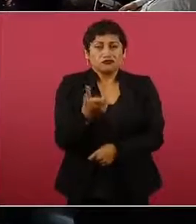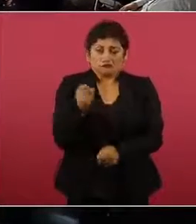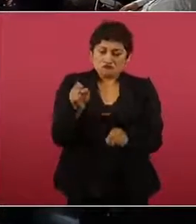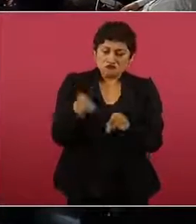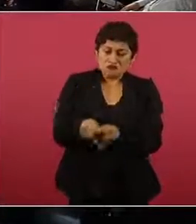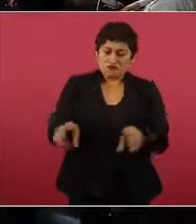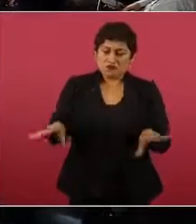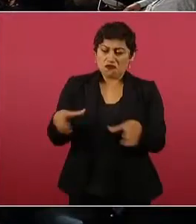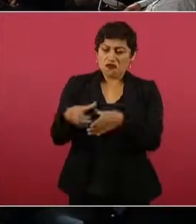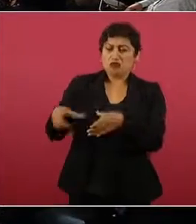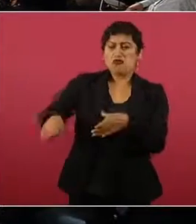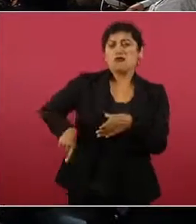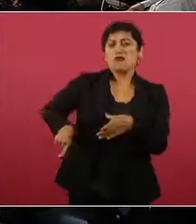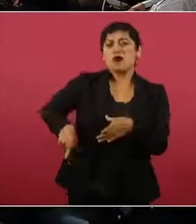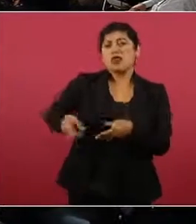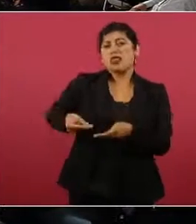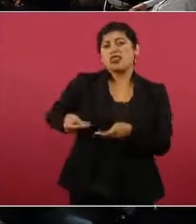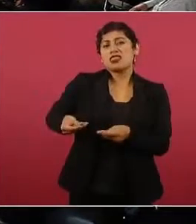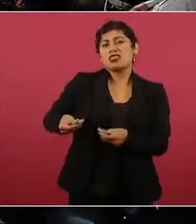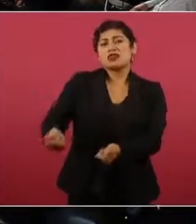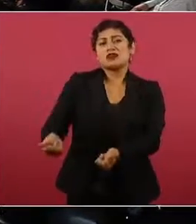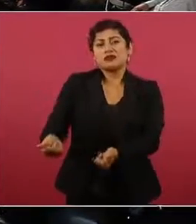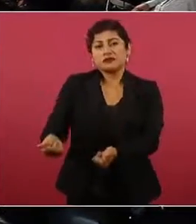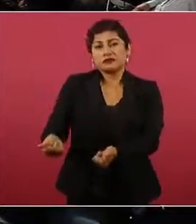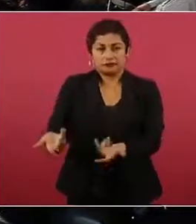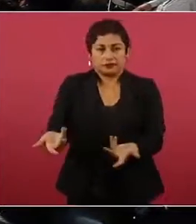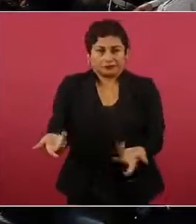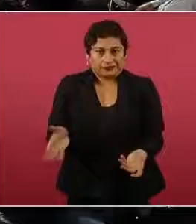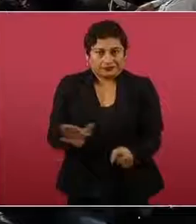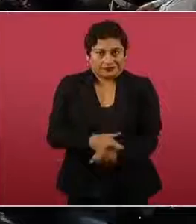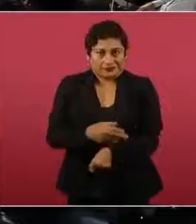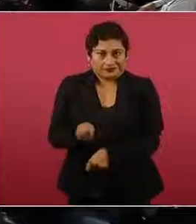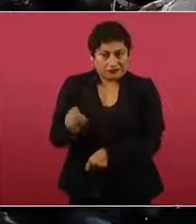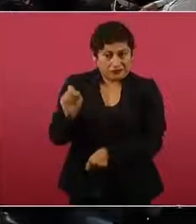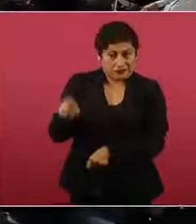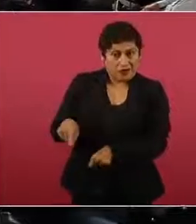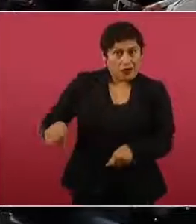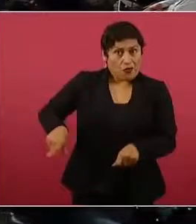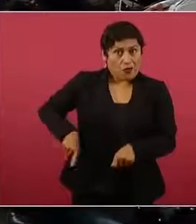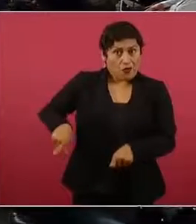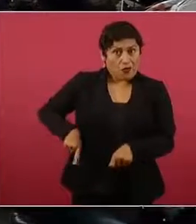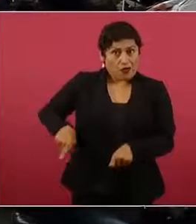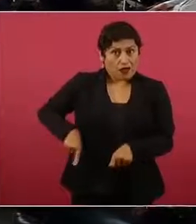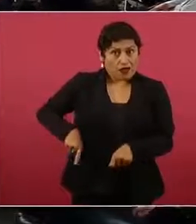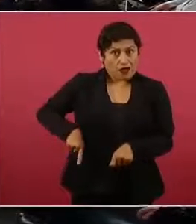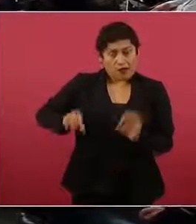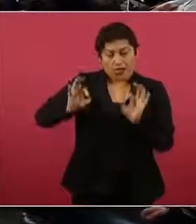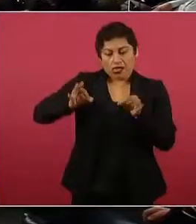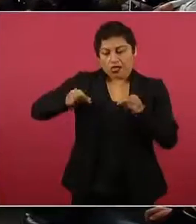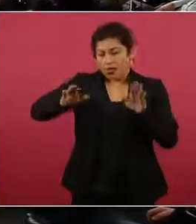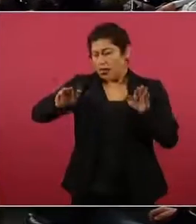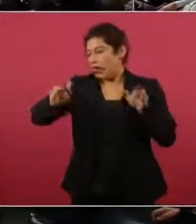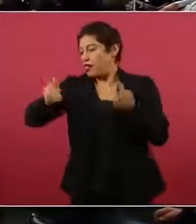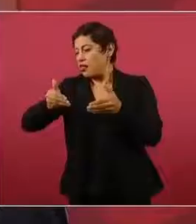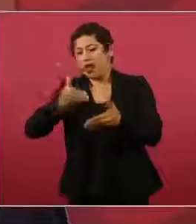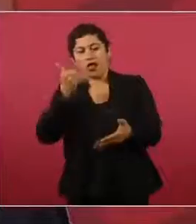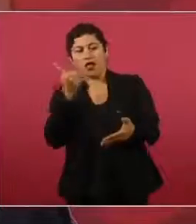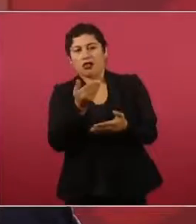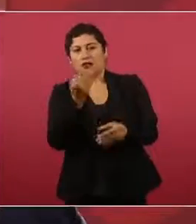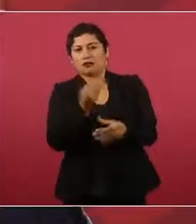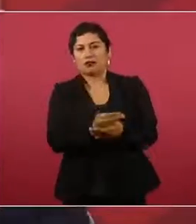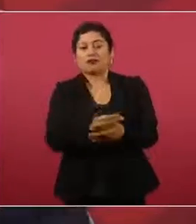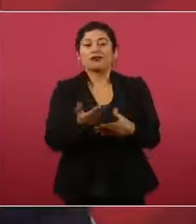Por eso hablo de que el gobierno estaba ensimismado. Lo que ingresaba era para el pago